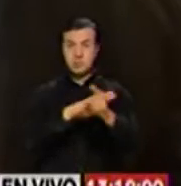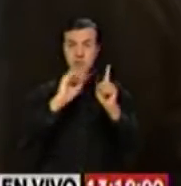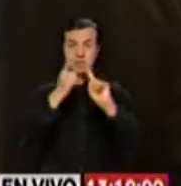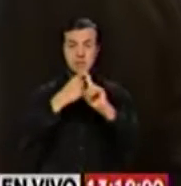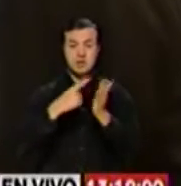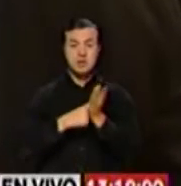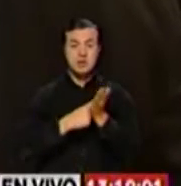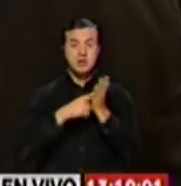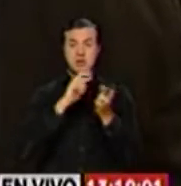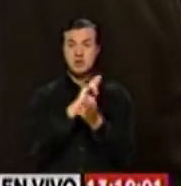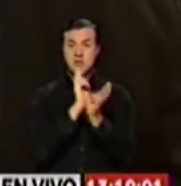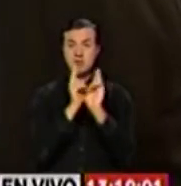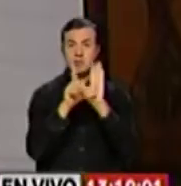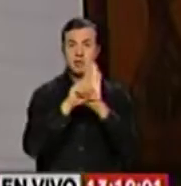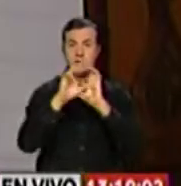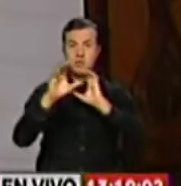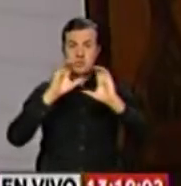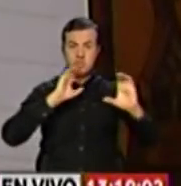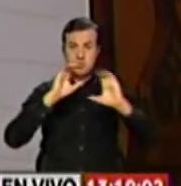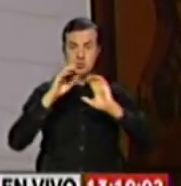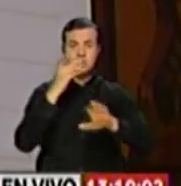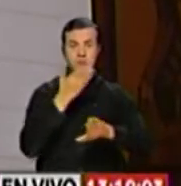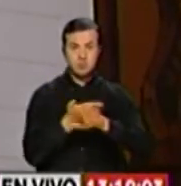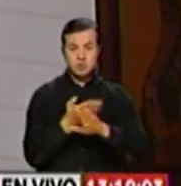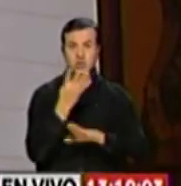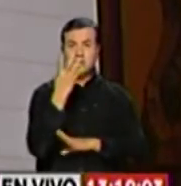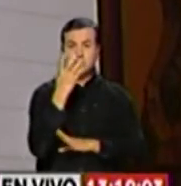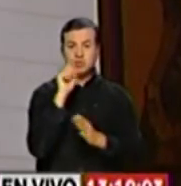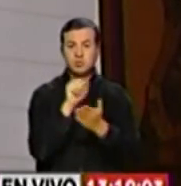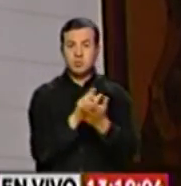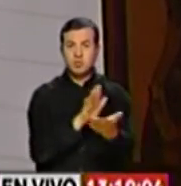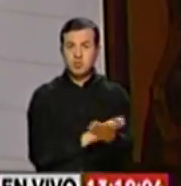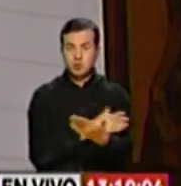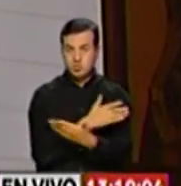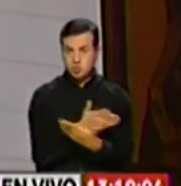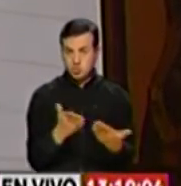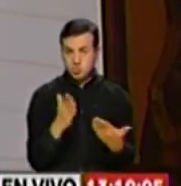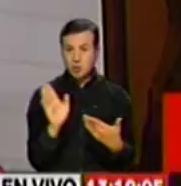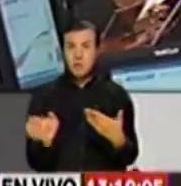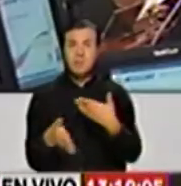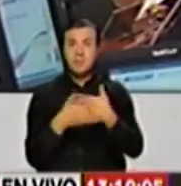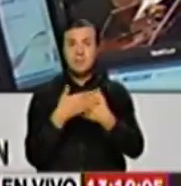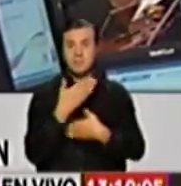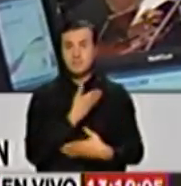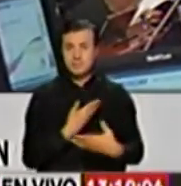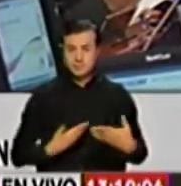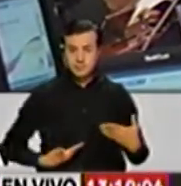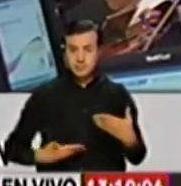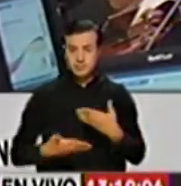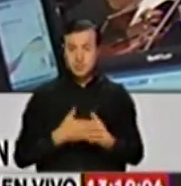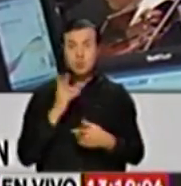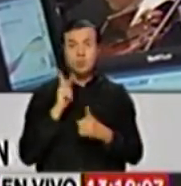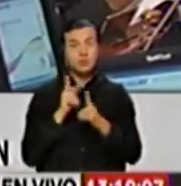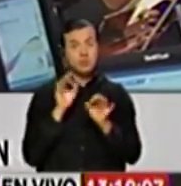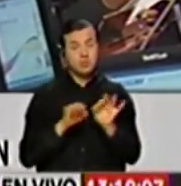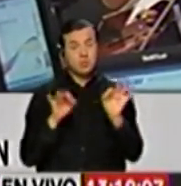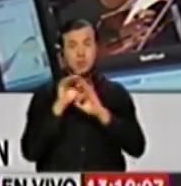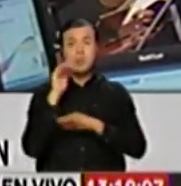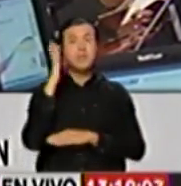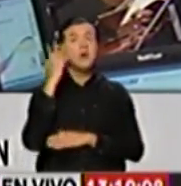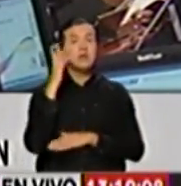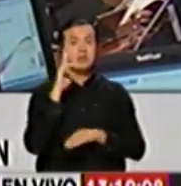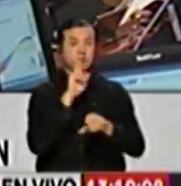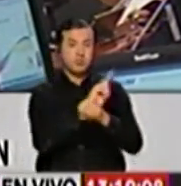de las reformas a la ley de comunicación. Se presentaron 14 proyectos, incluyendo el del Ejecutivo. Uno de los aspectos más importantes es el de